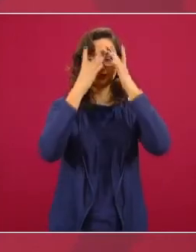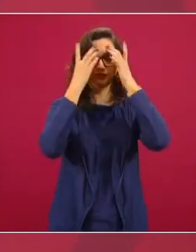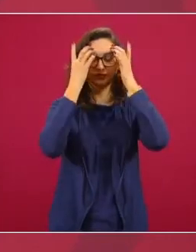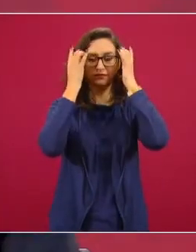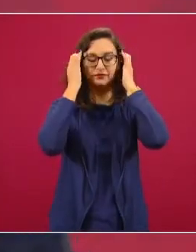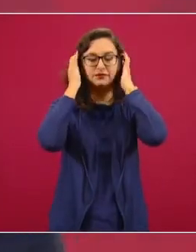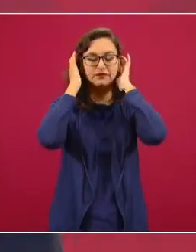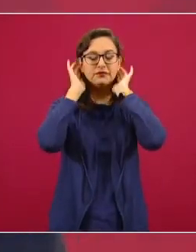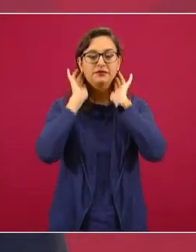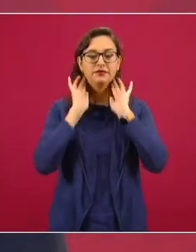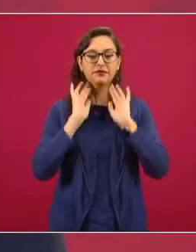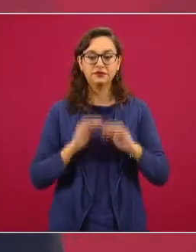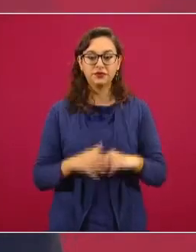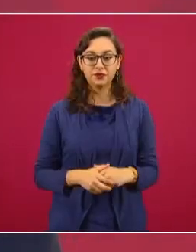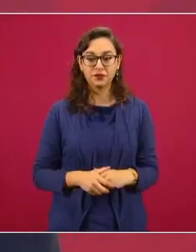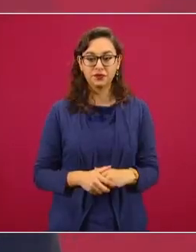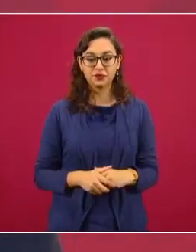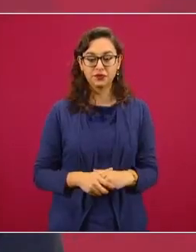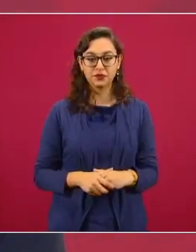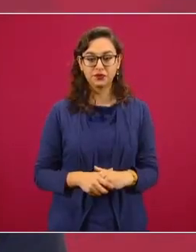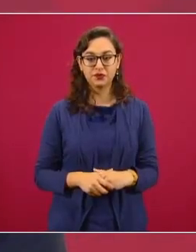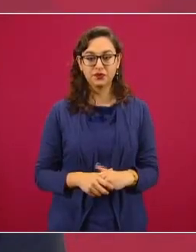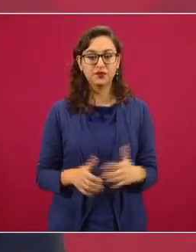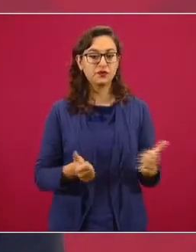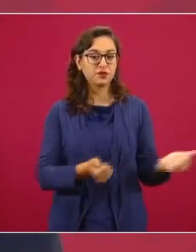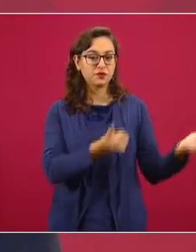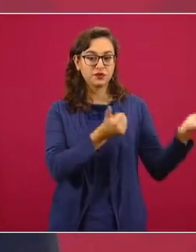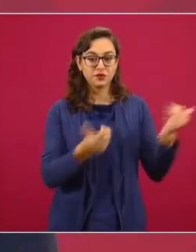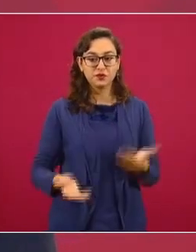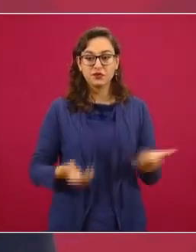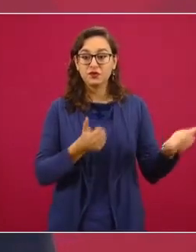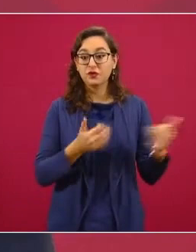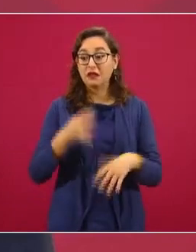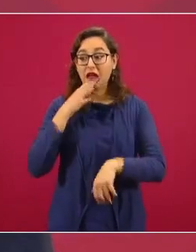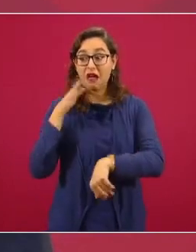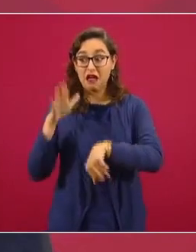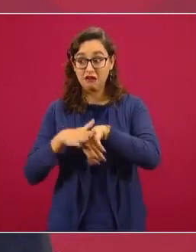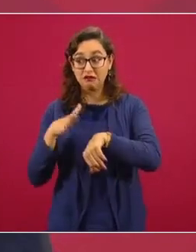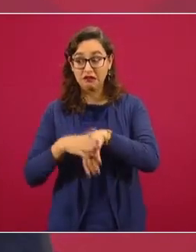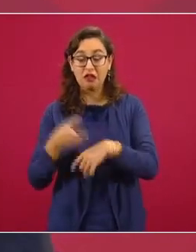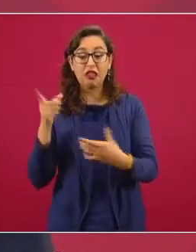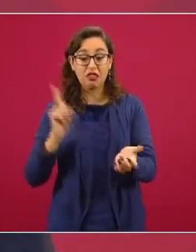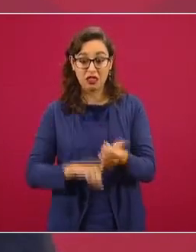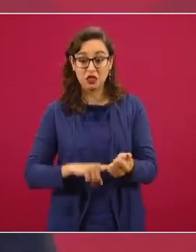les avisaron o les informaron de que tenían sensores